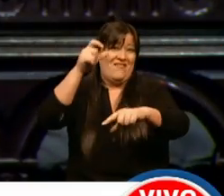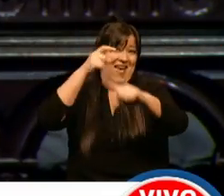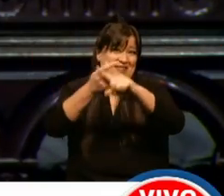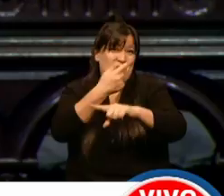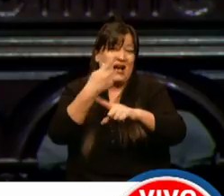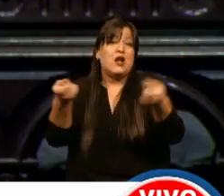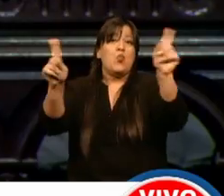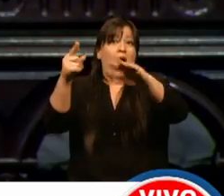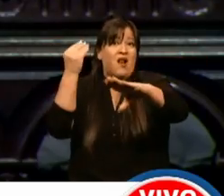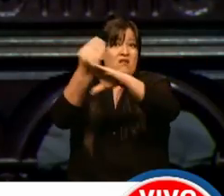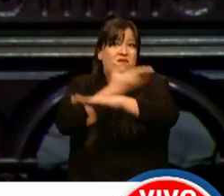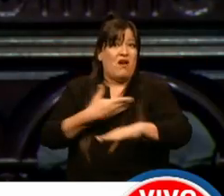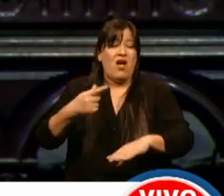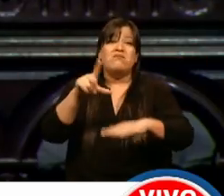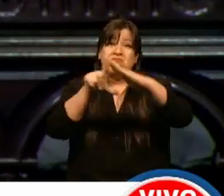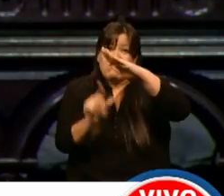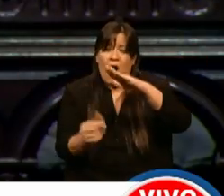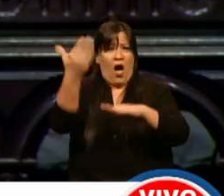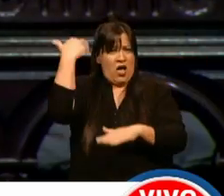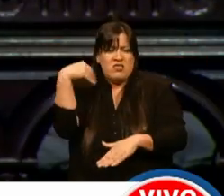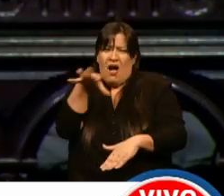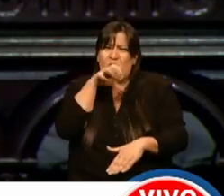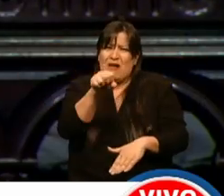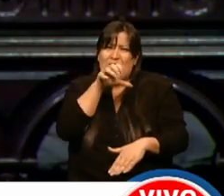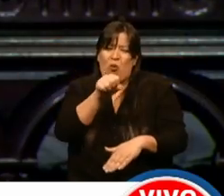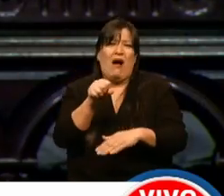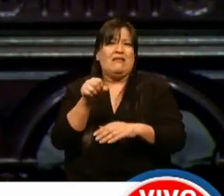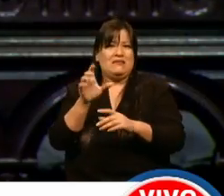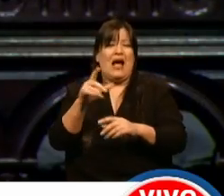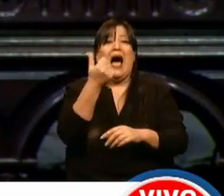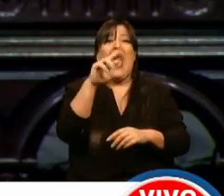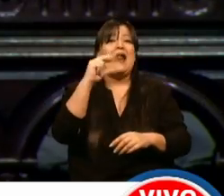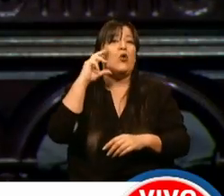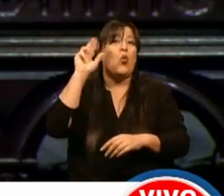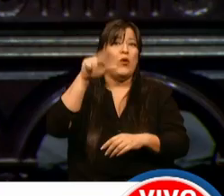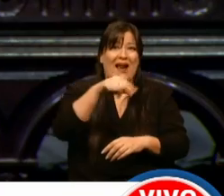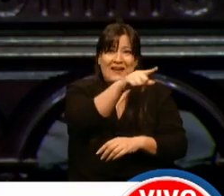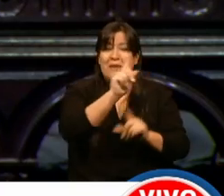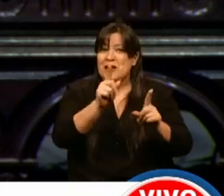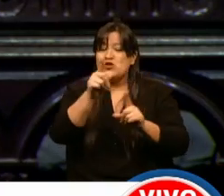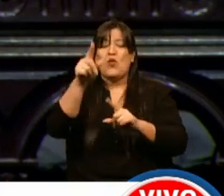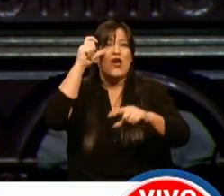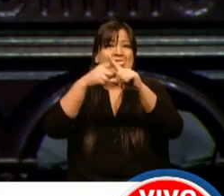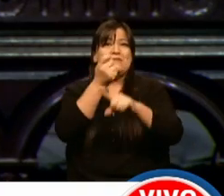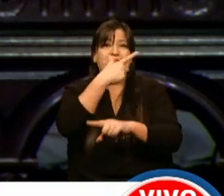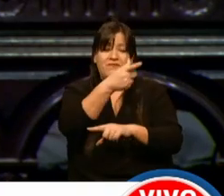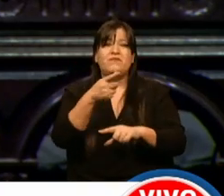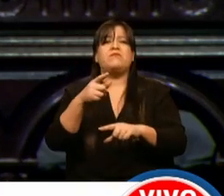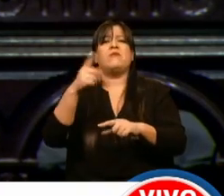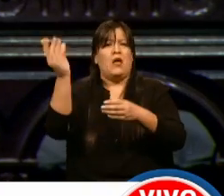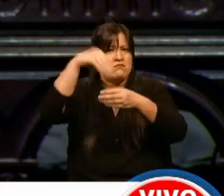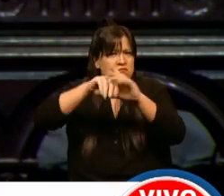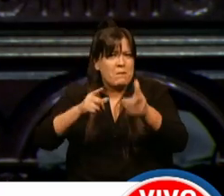a esa patagonia que resistió dignamente el embate del ministro laura del presidente de macri sumemos a los marplatenses